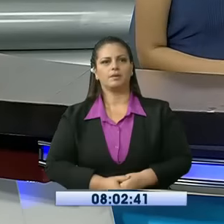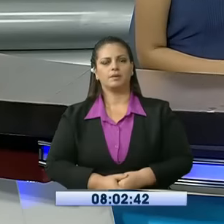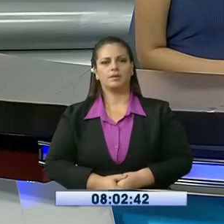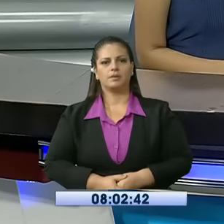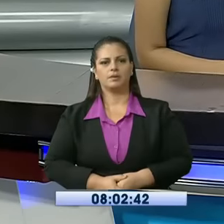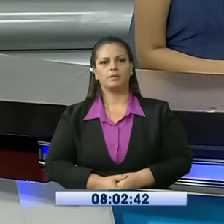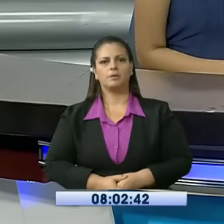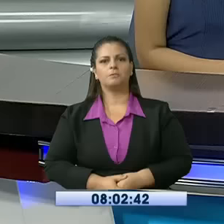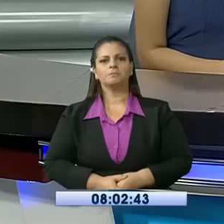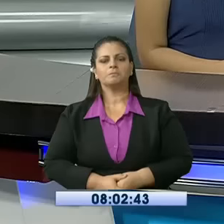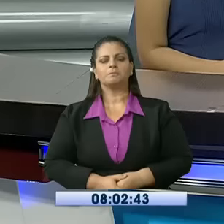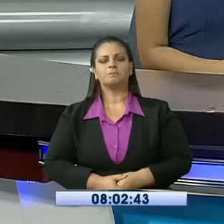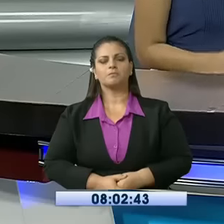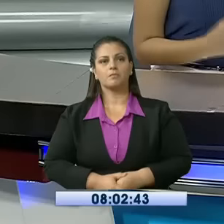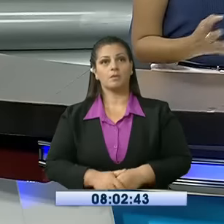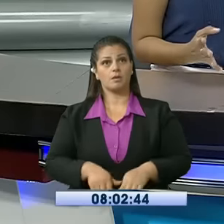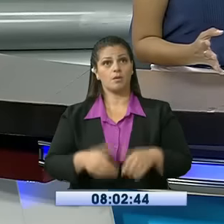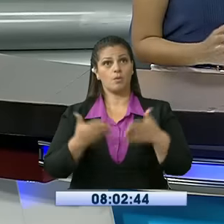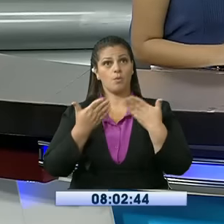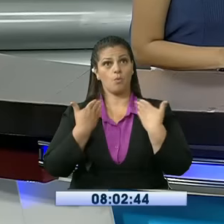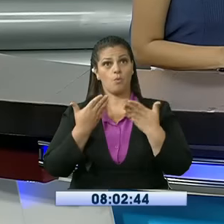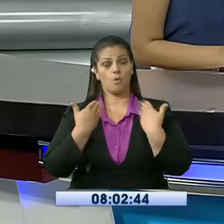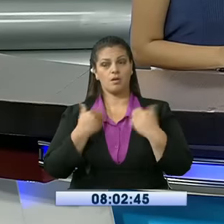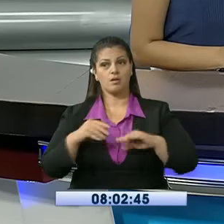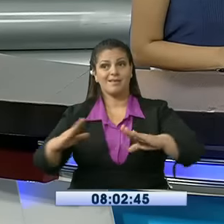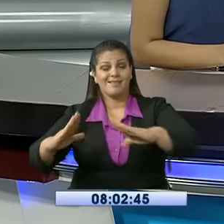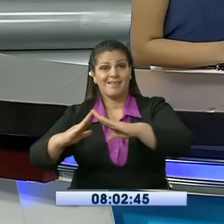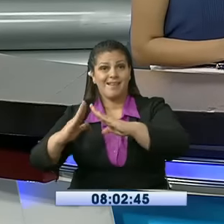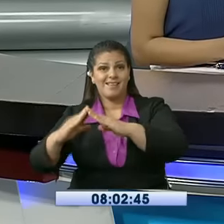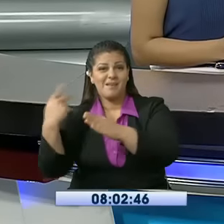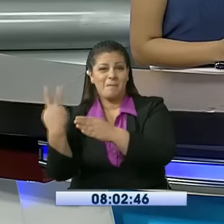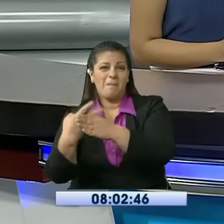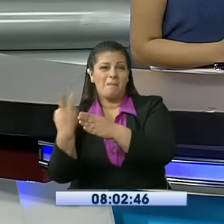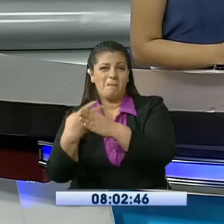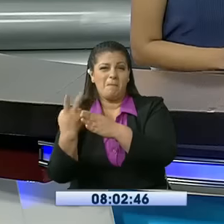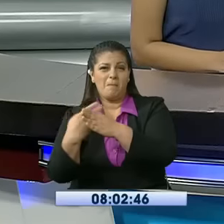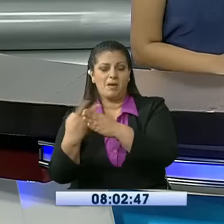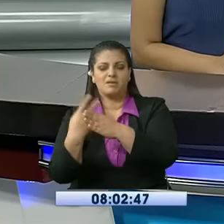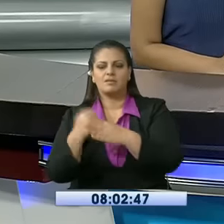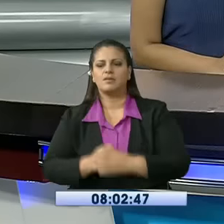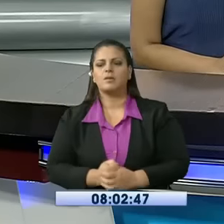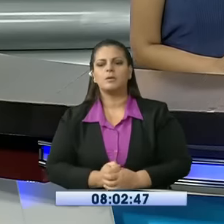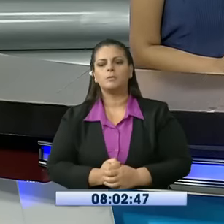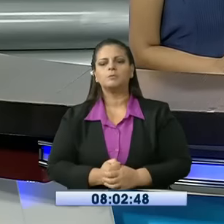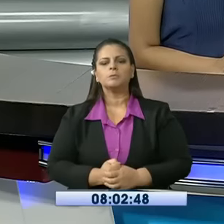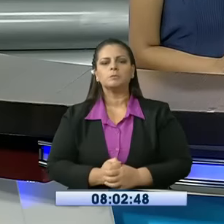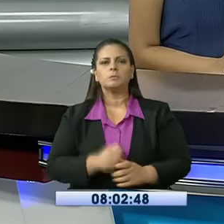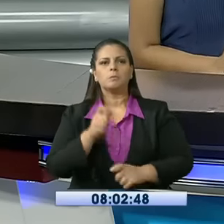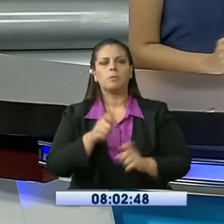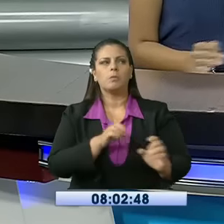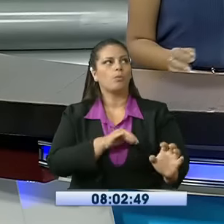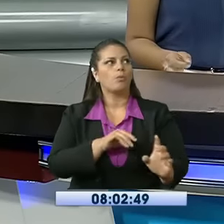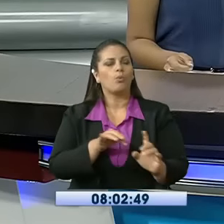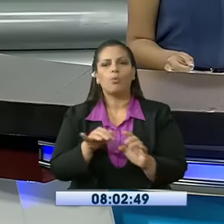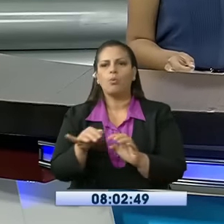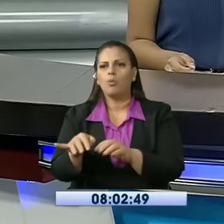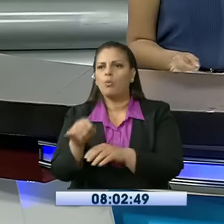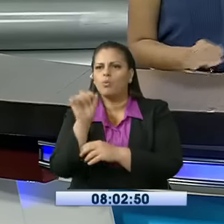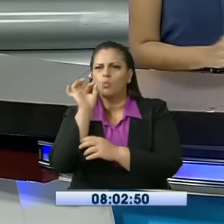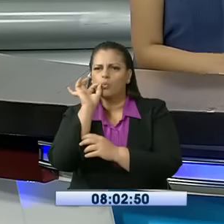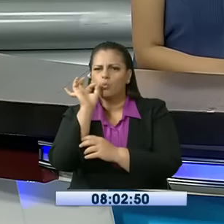se ha convertido aparentemente en fumadero mantiene preocupados a los moradores en las Malvinas, en el sur de Guayaquil. Esta madrugada, agentes de la Policía